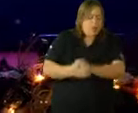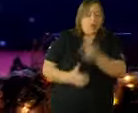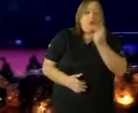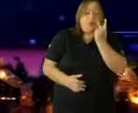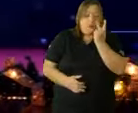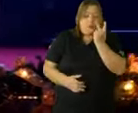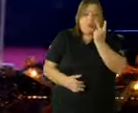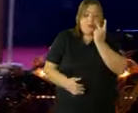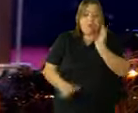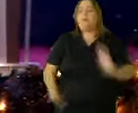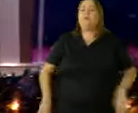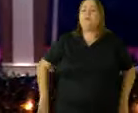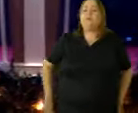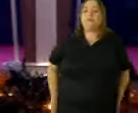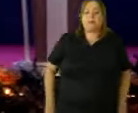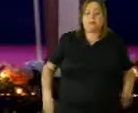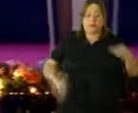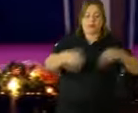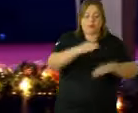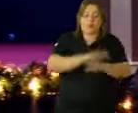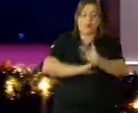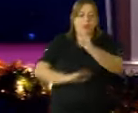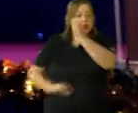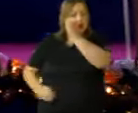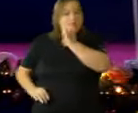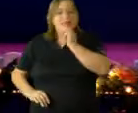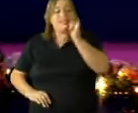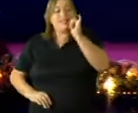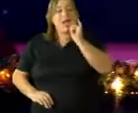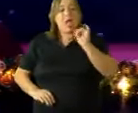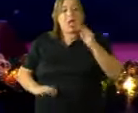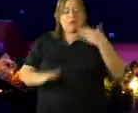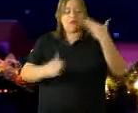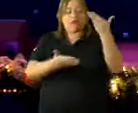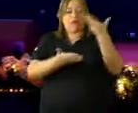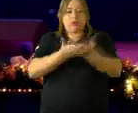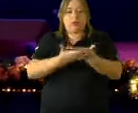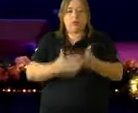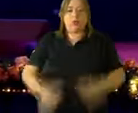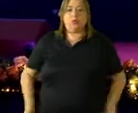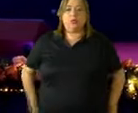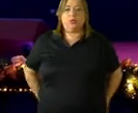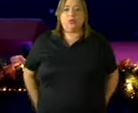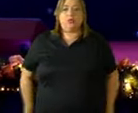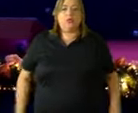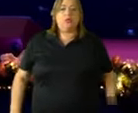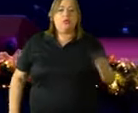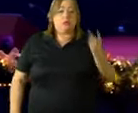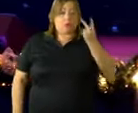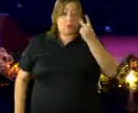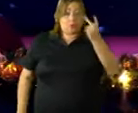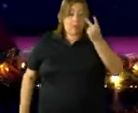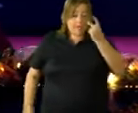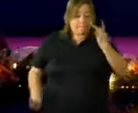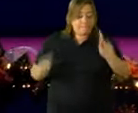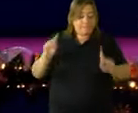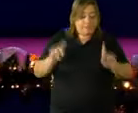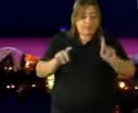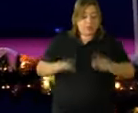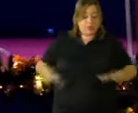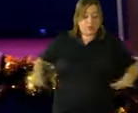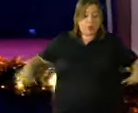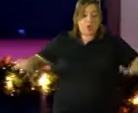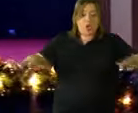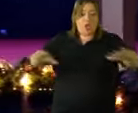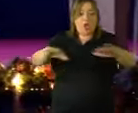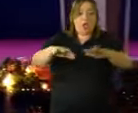Entonces faltaba, ya pasamos, llegamos a Israel, ahora faltaba el otro. Cuando yo vi aquella multitud, yo dije, bueno. Y nos dijeron que